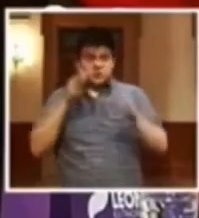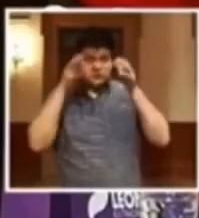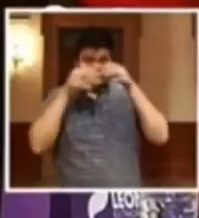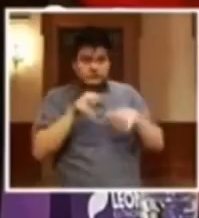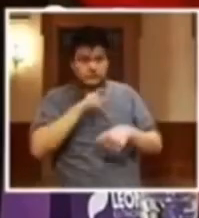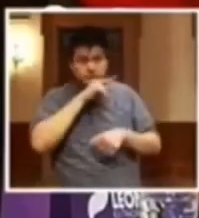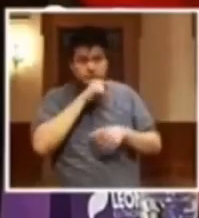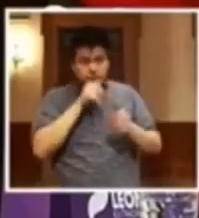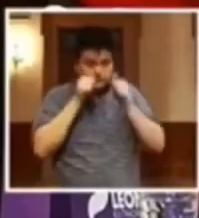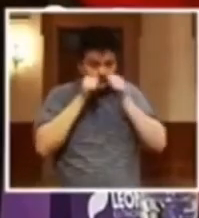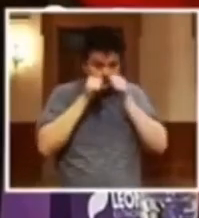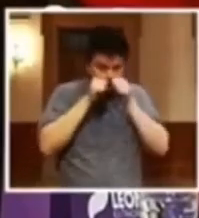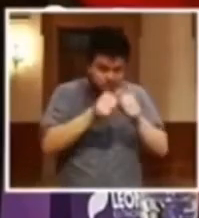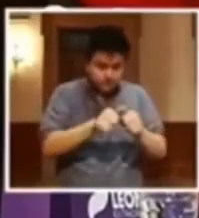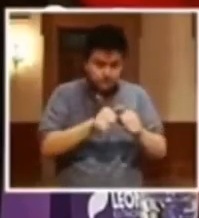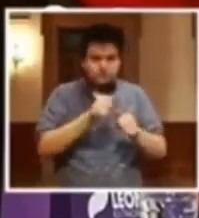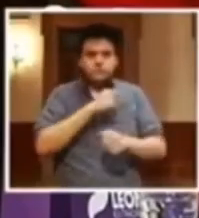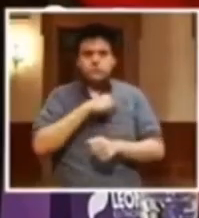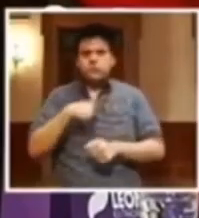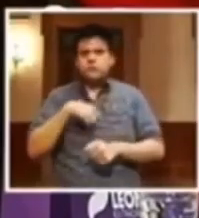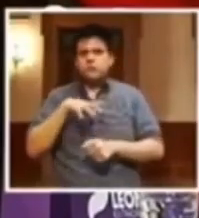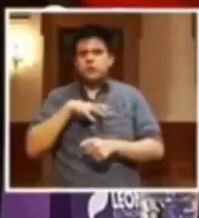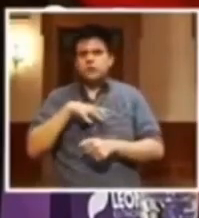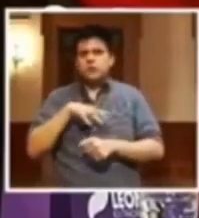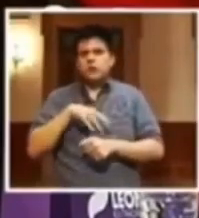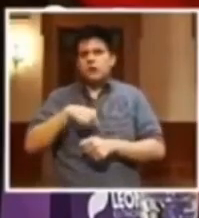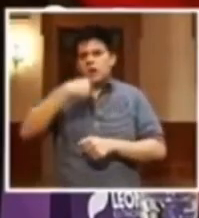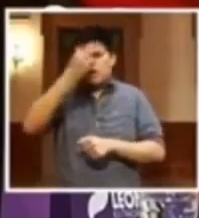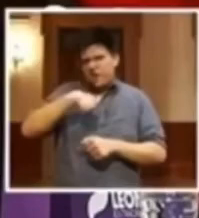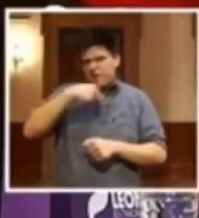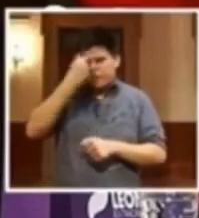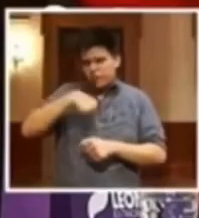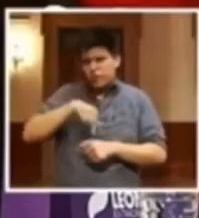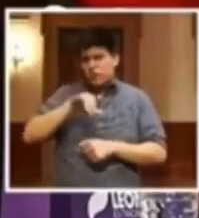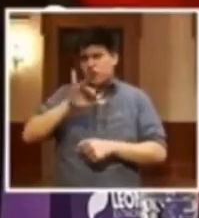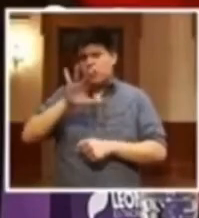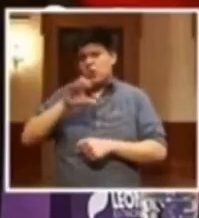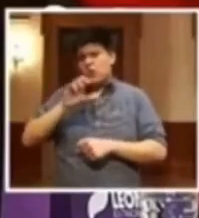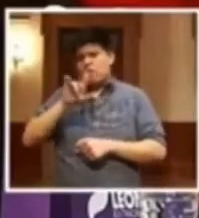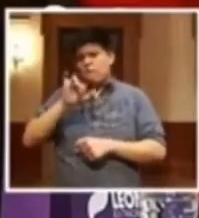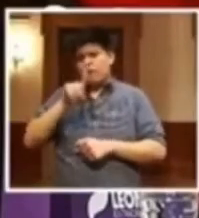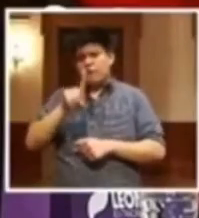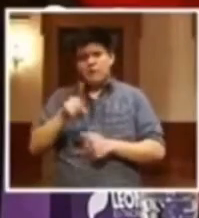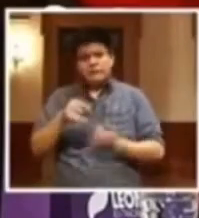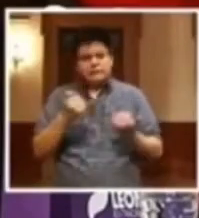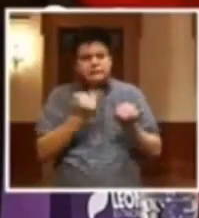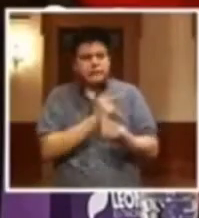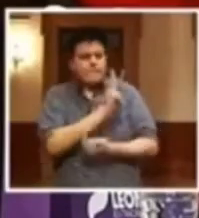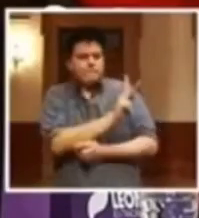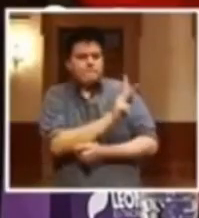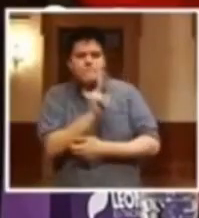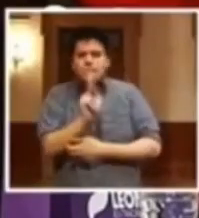ocupados. Vamos a tener influenza y COVID. Los síntomas son muy similares.